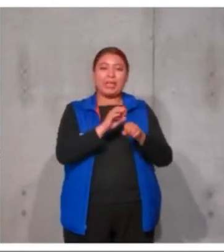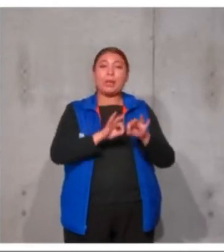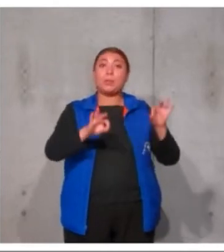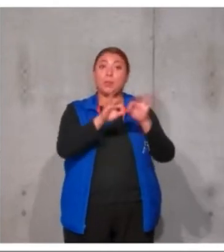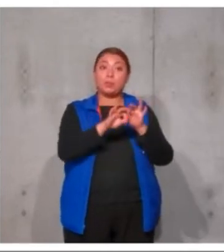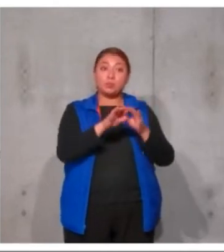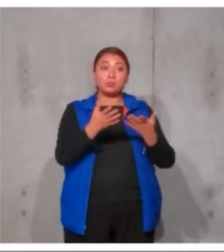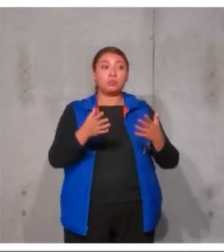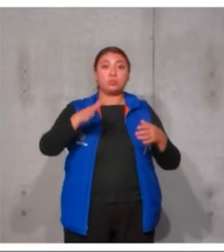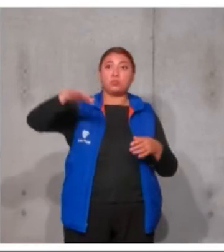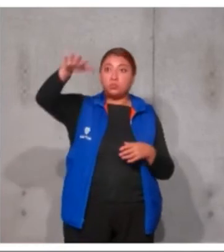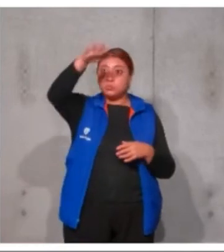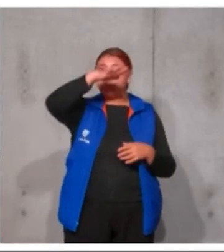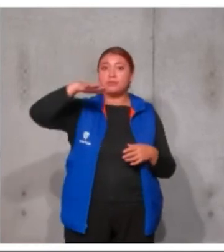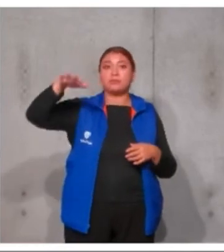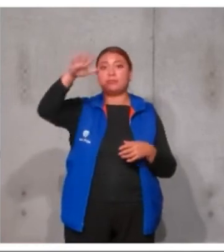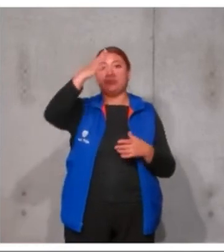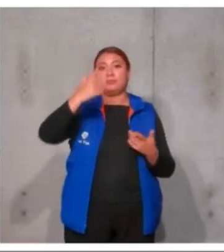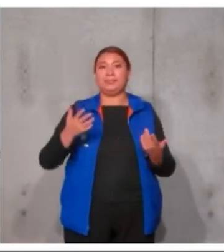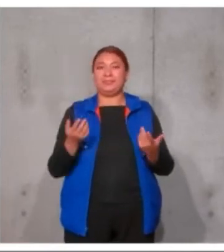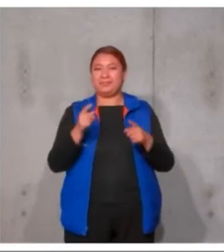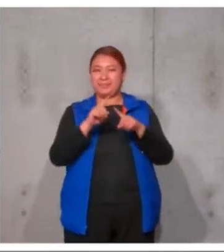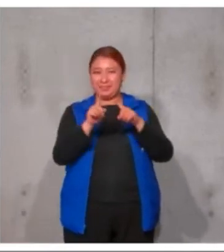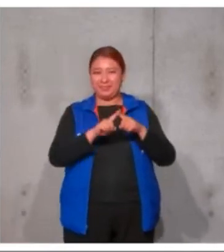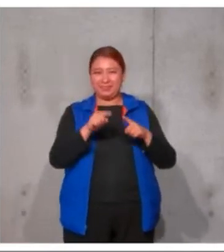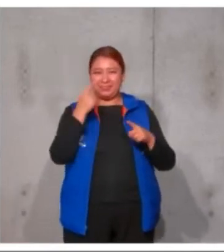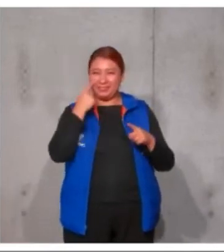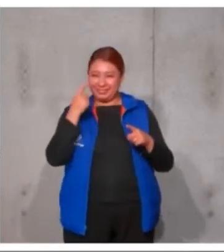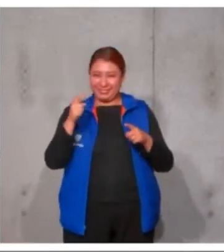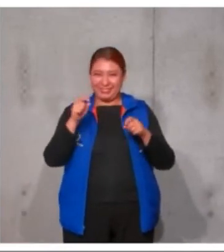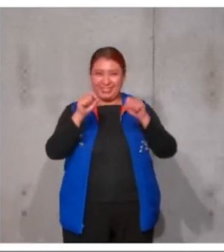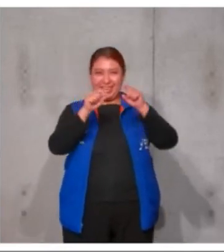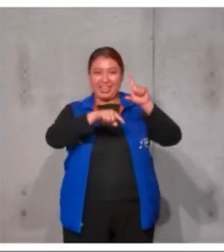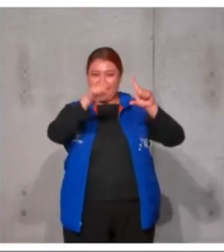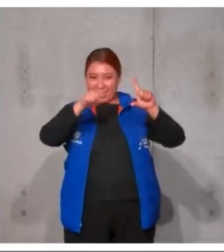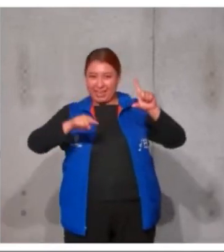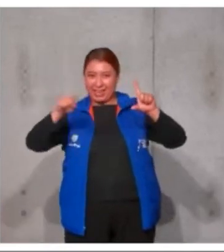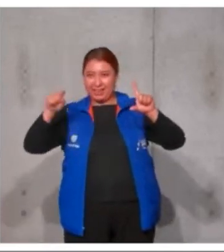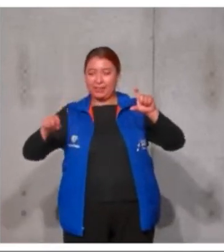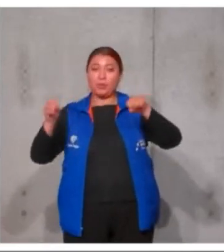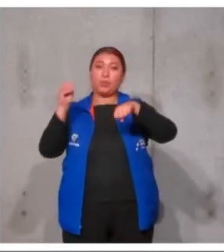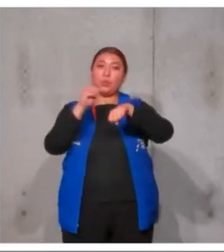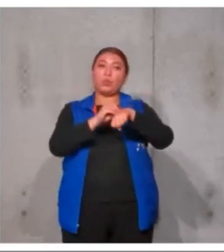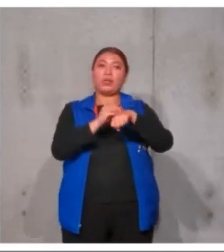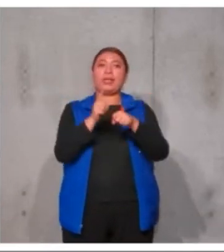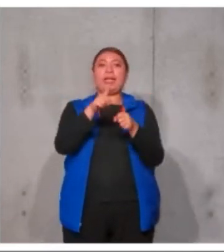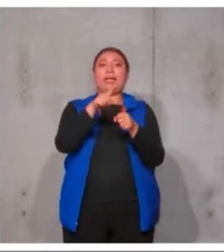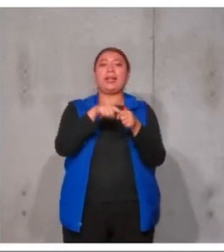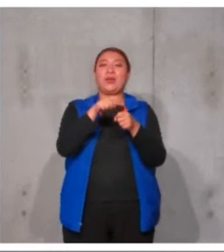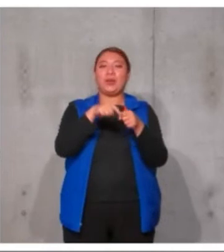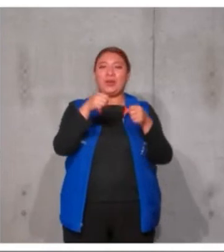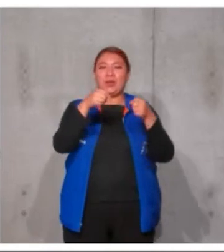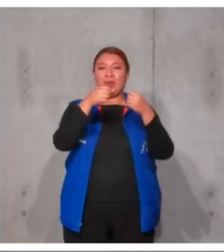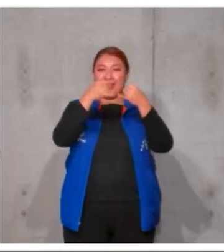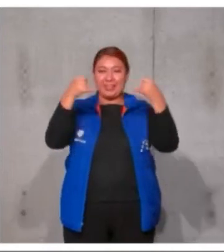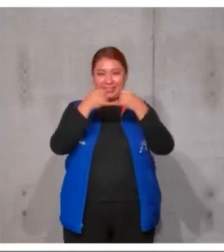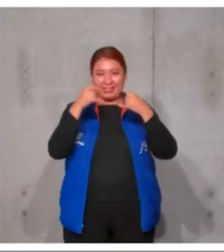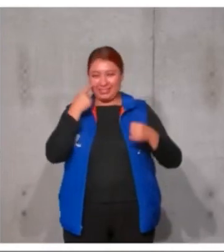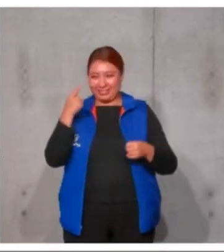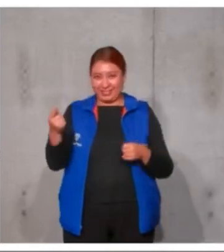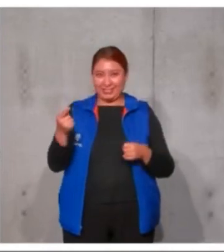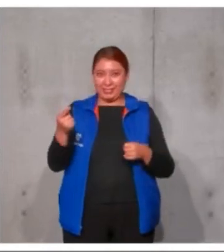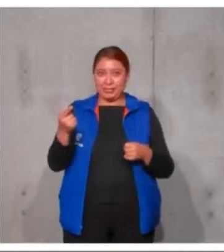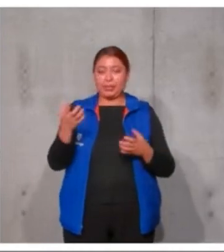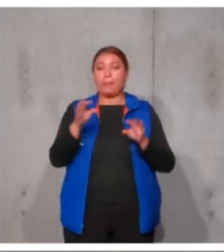económicos, sociales y ambientales. Y vean, y también dentro del gráfico le van marcando líneas con color. Entonces, el color